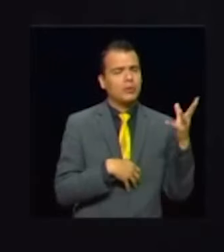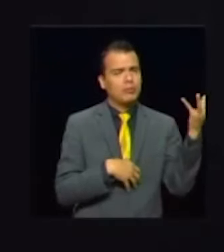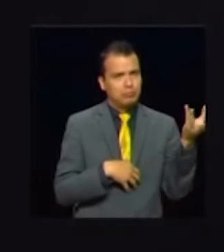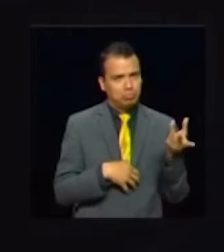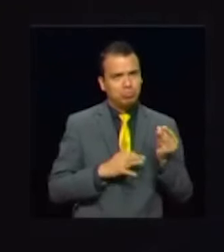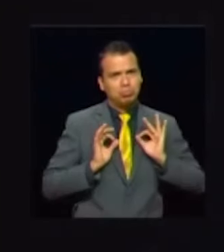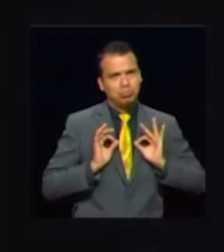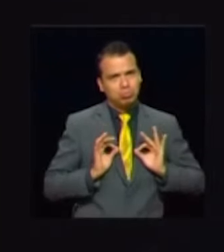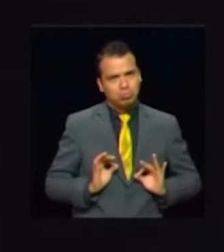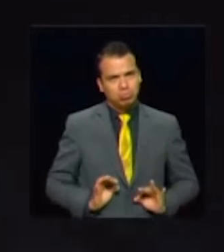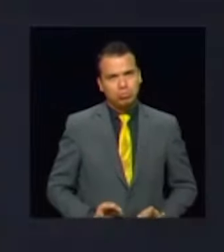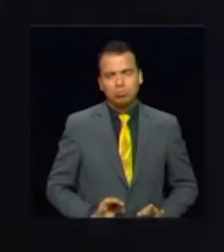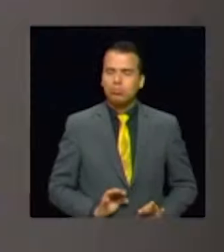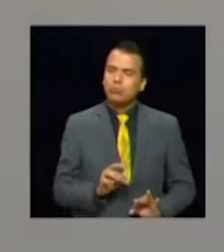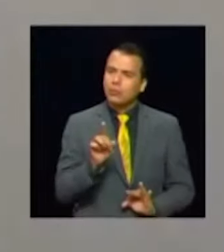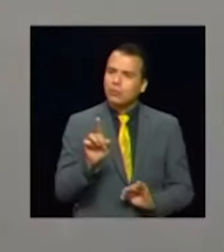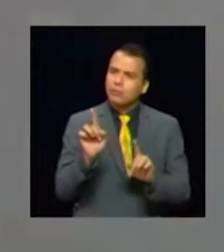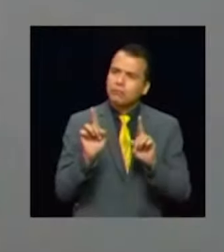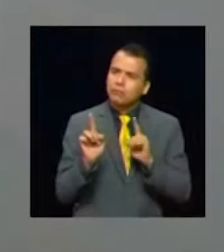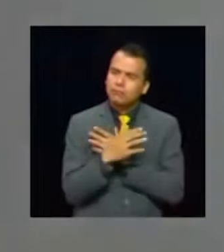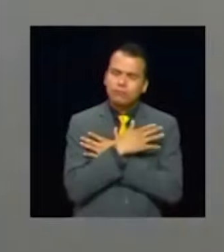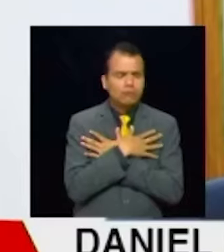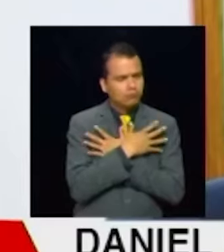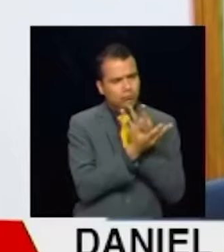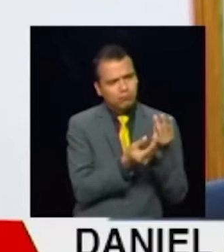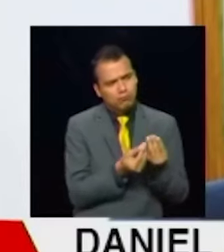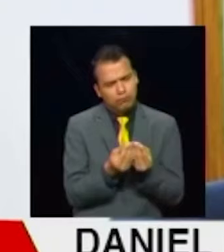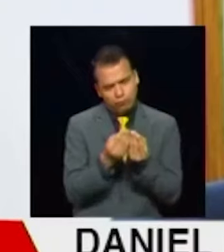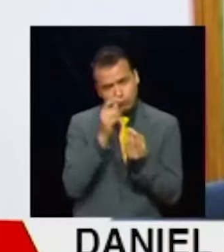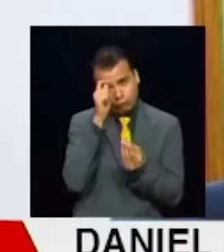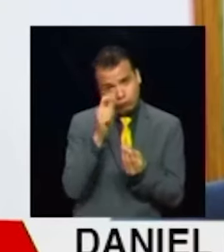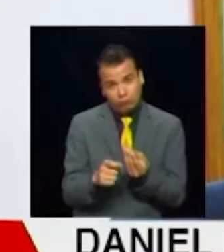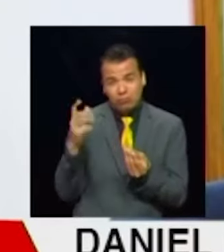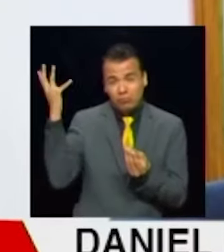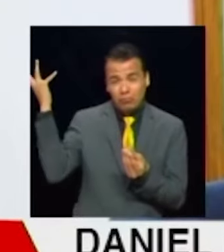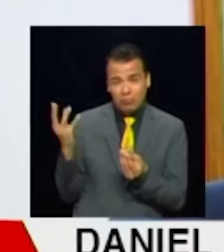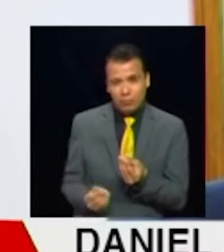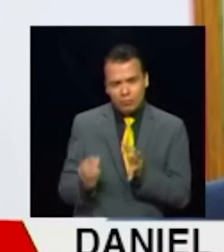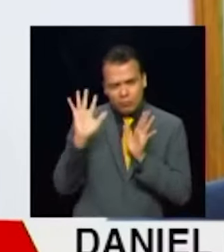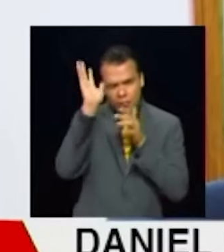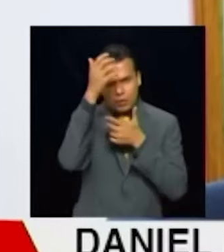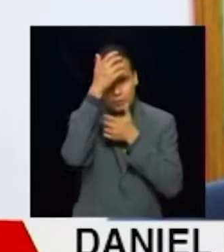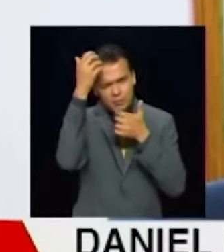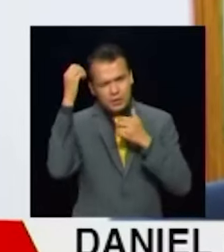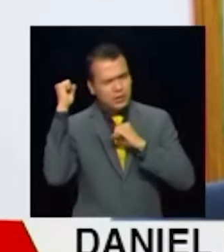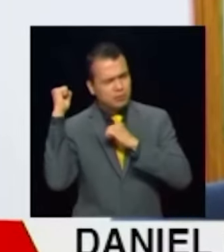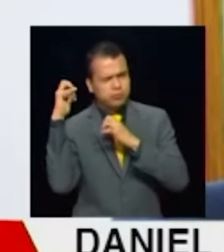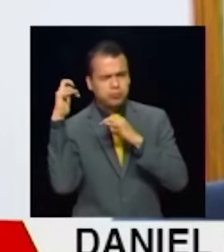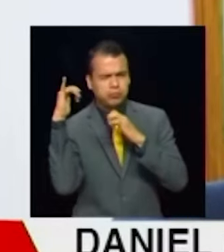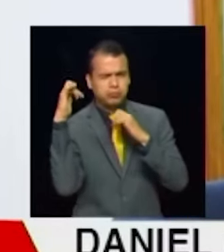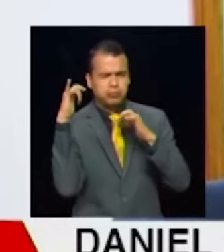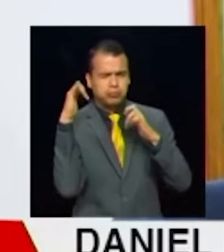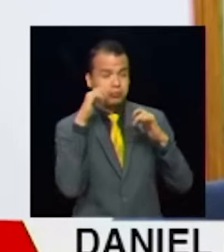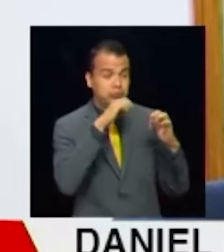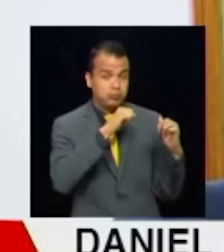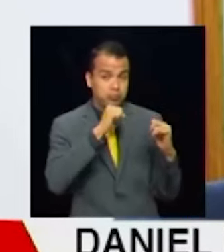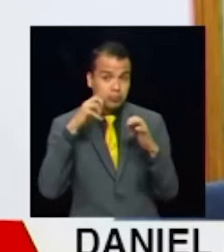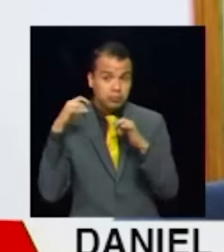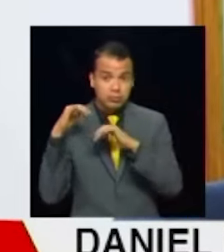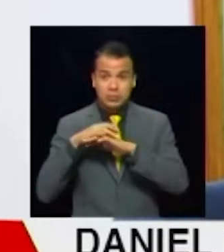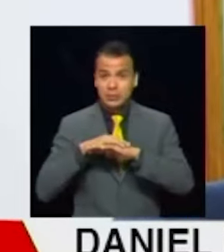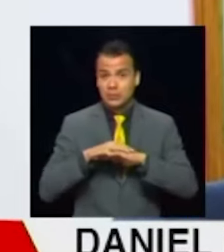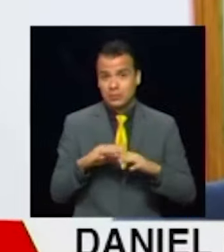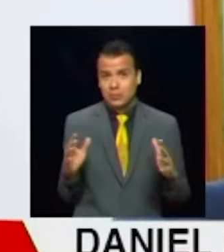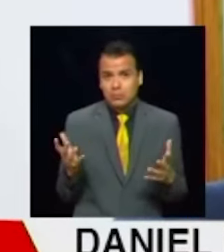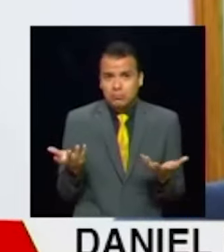un enfrentamiento con el ejército. Este convoy militar, al tratar de iniciar las honras